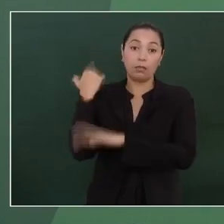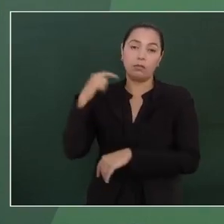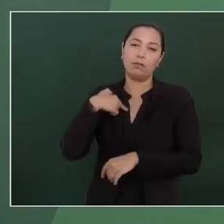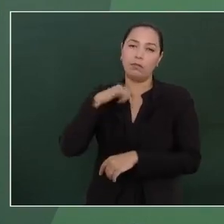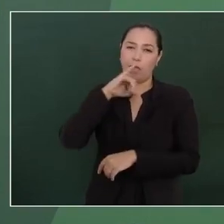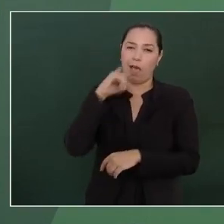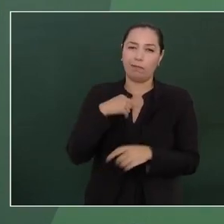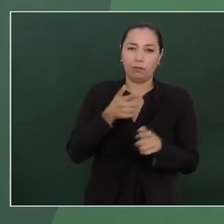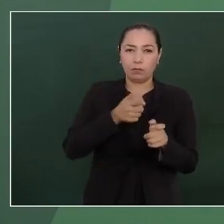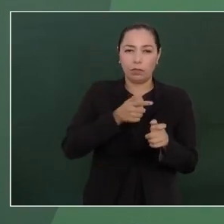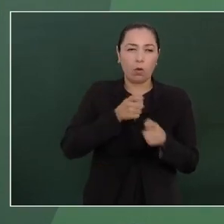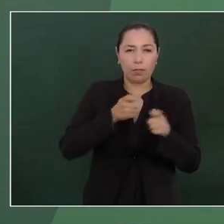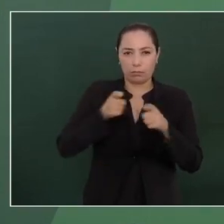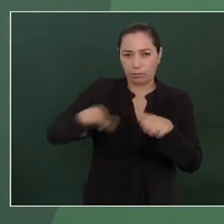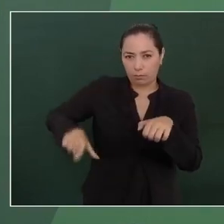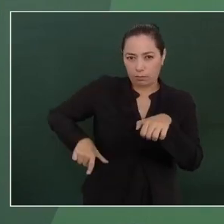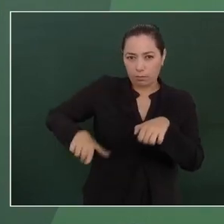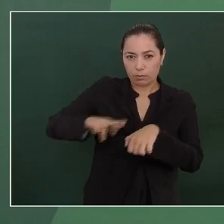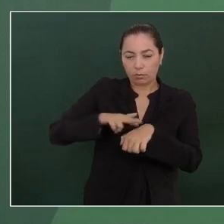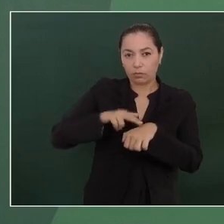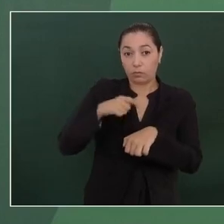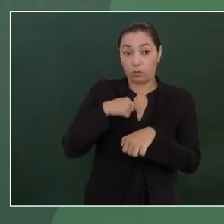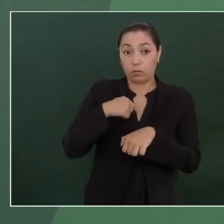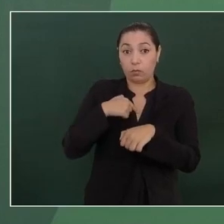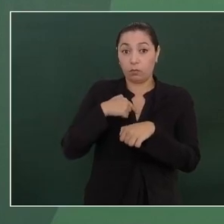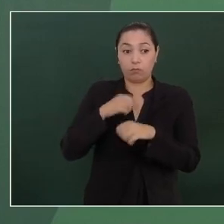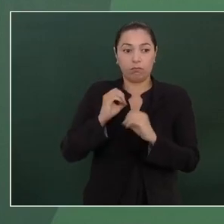gobierno. Fue